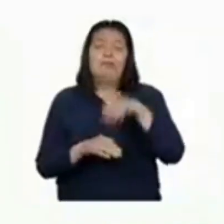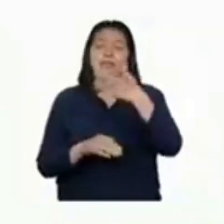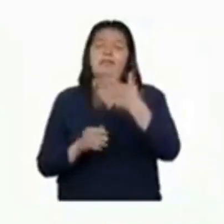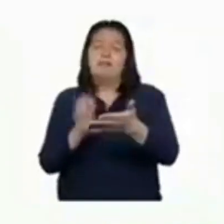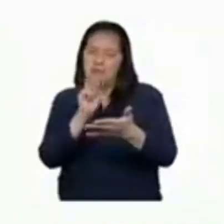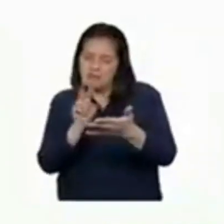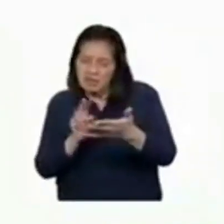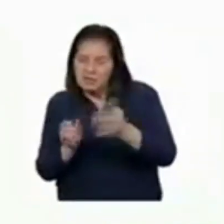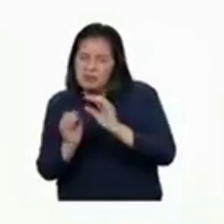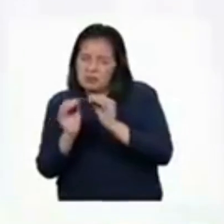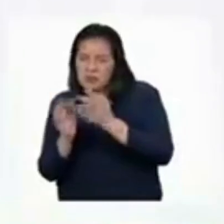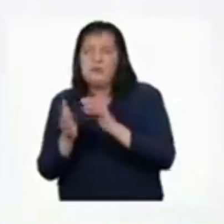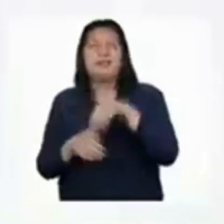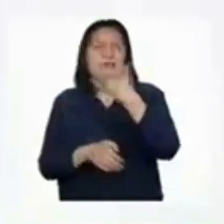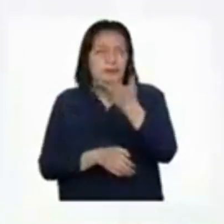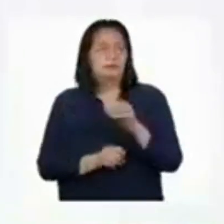juntos en la siguiente actividad.